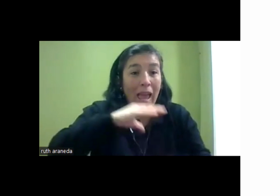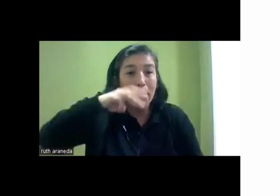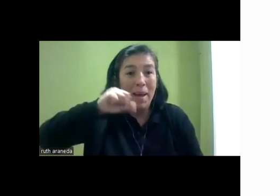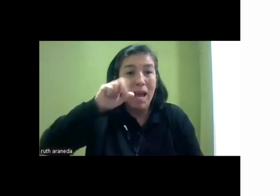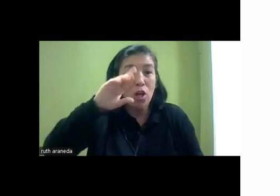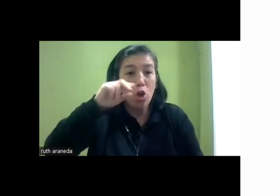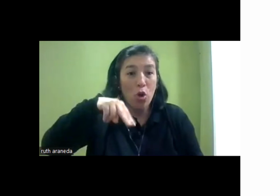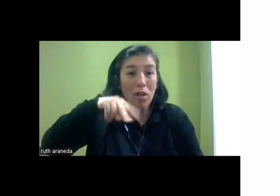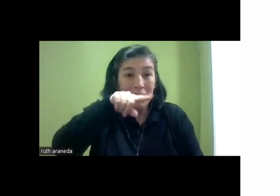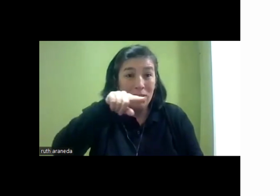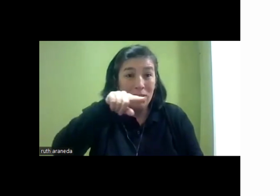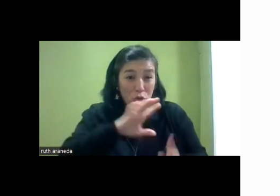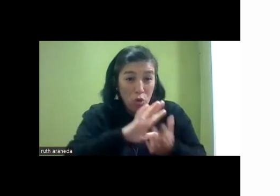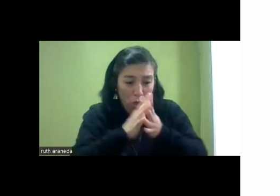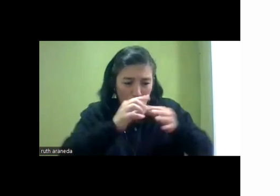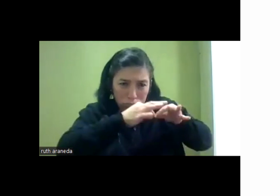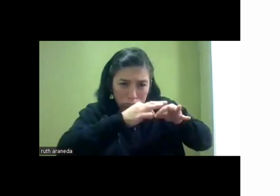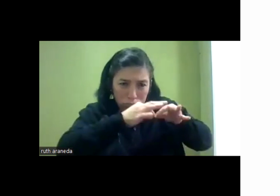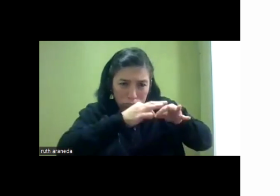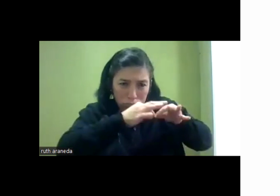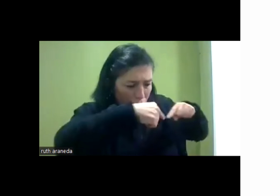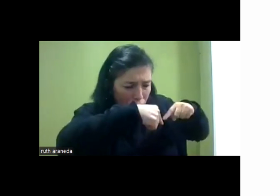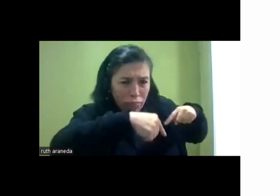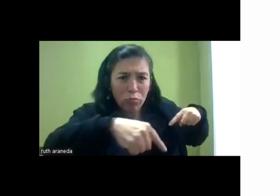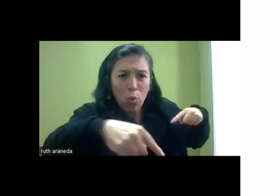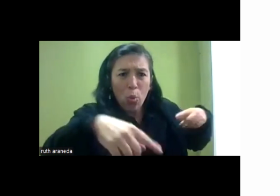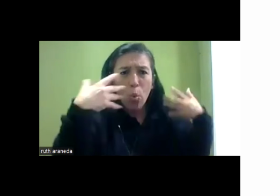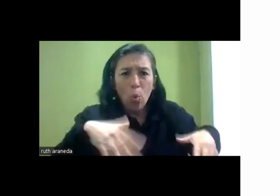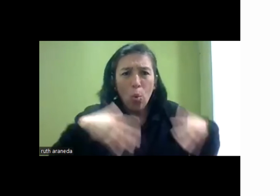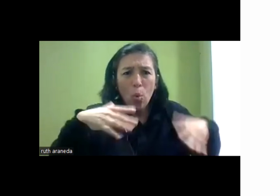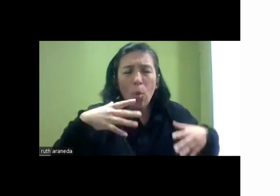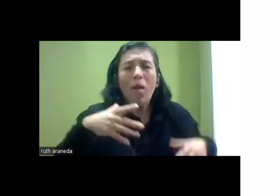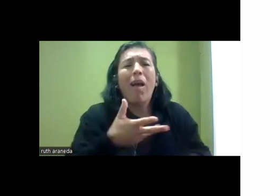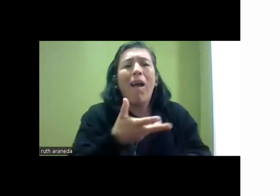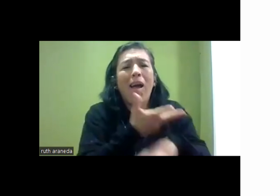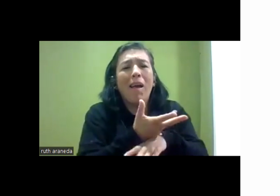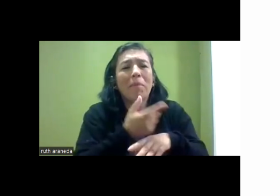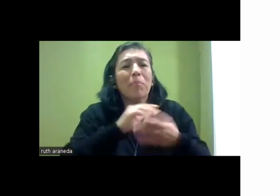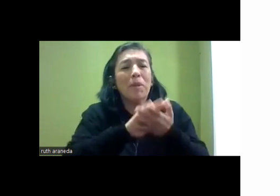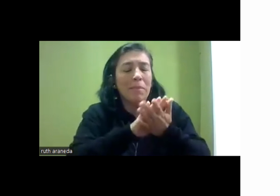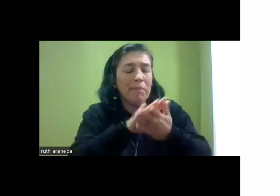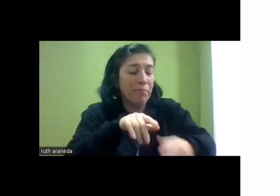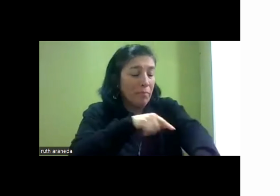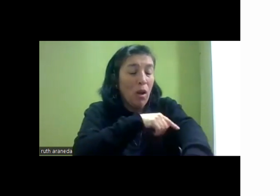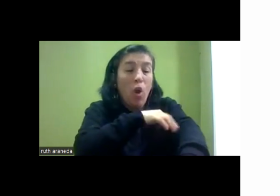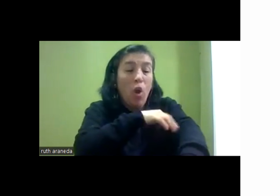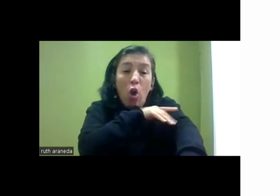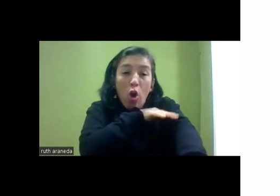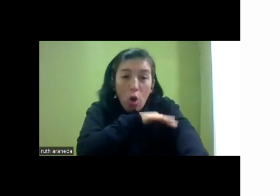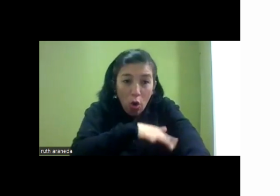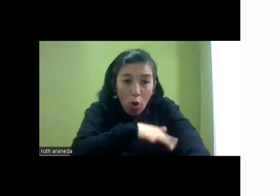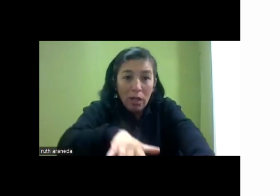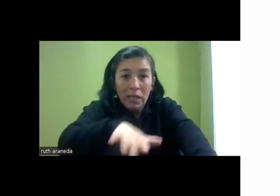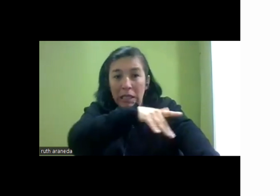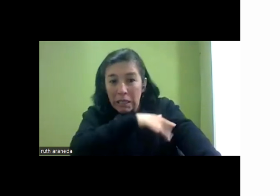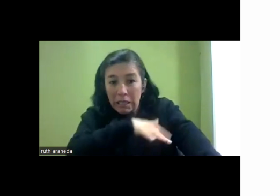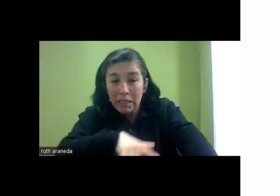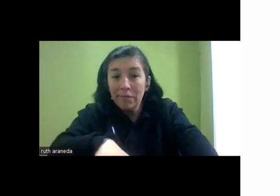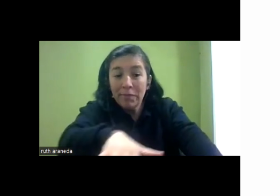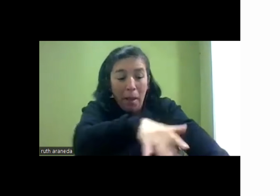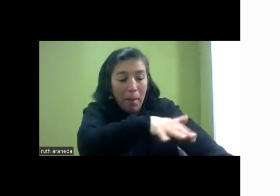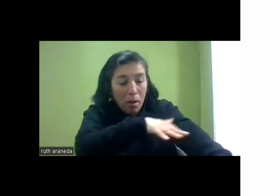un tramo ecológico bastante importante que incluía la orilla, ¿no?, del Océano